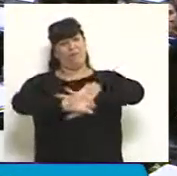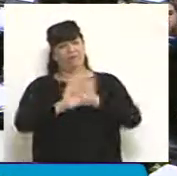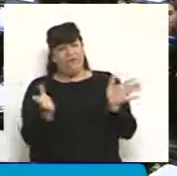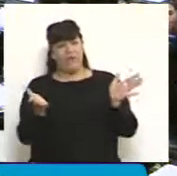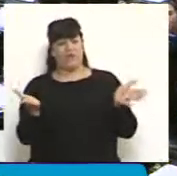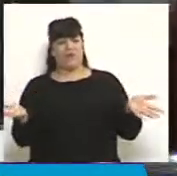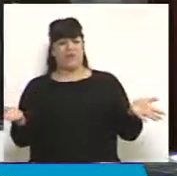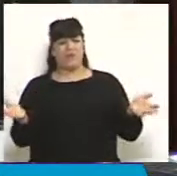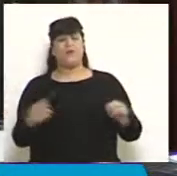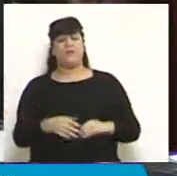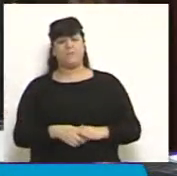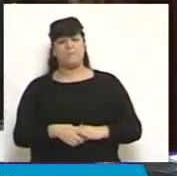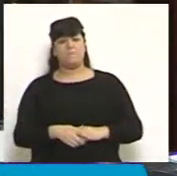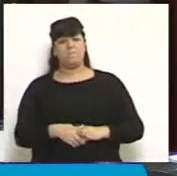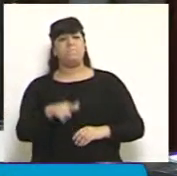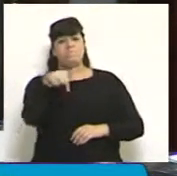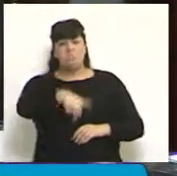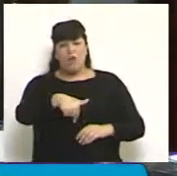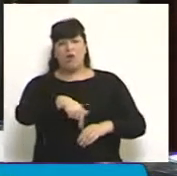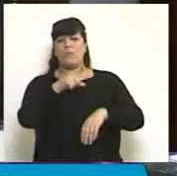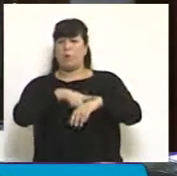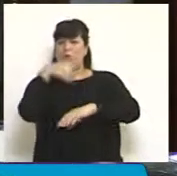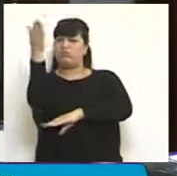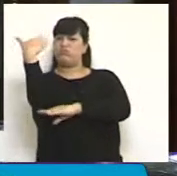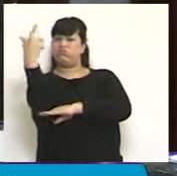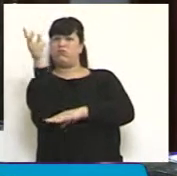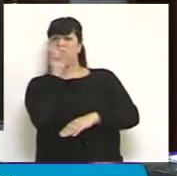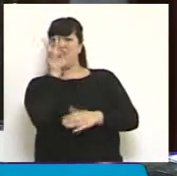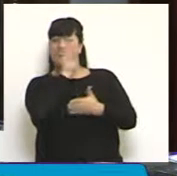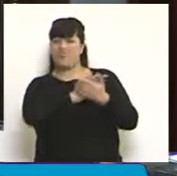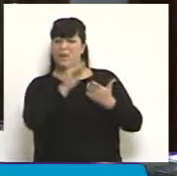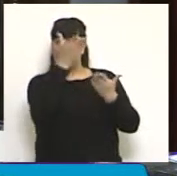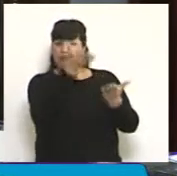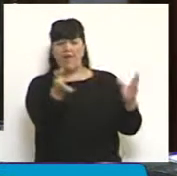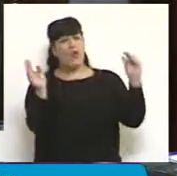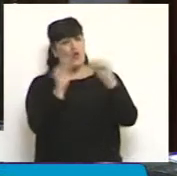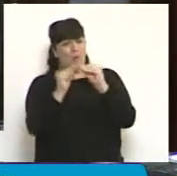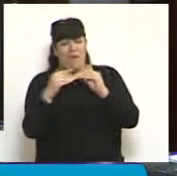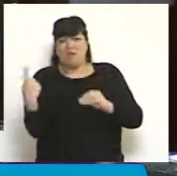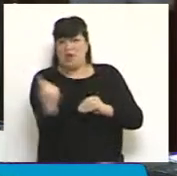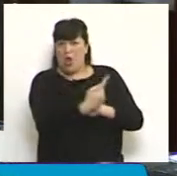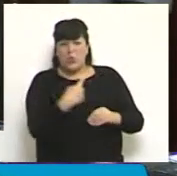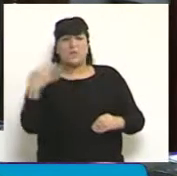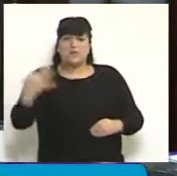silencio. Está hablando una diputada, una compañera, y es